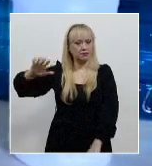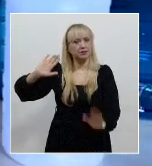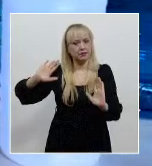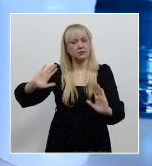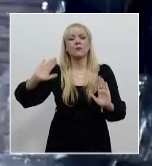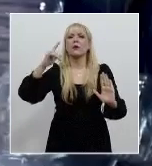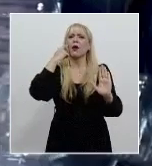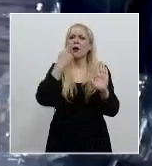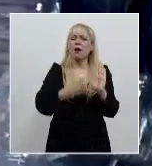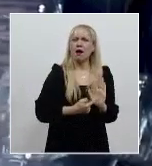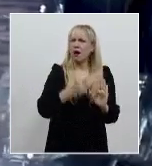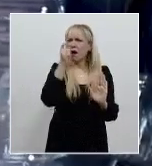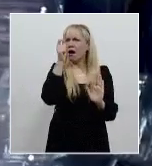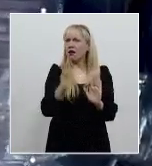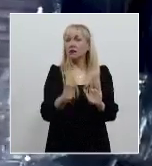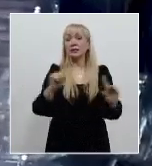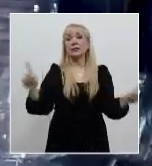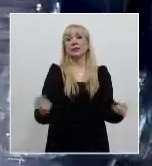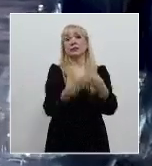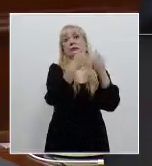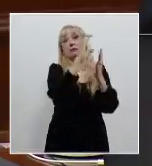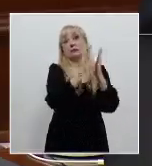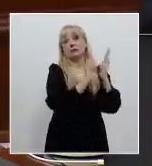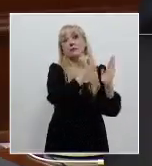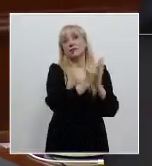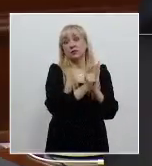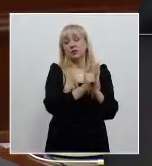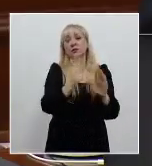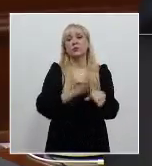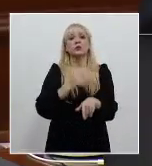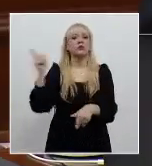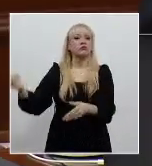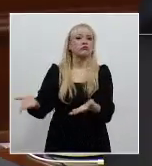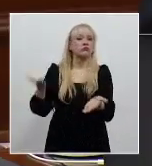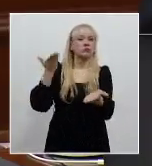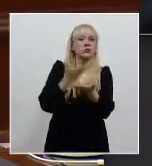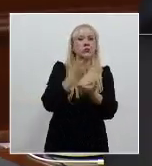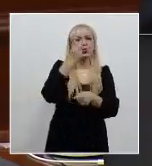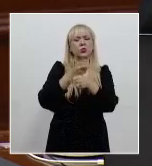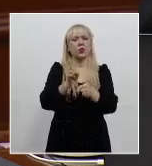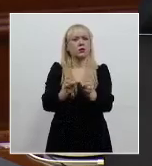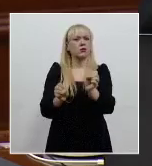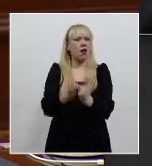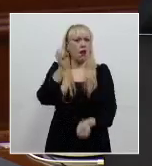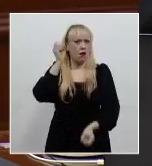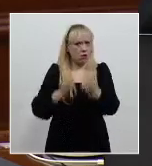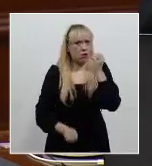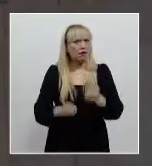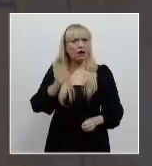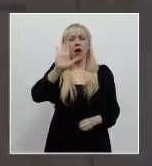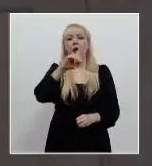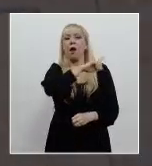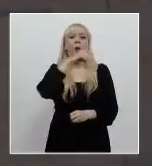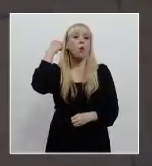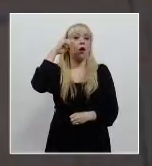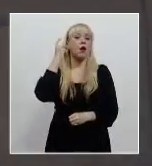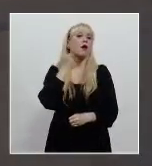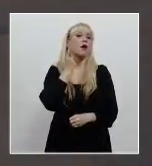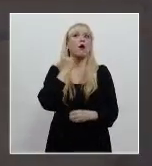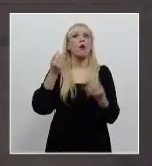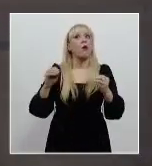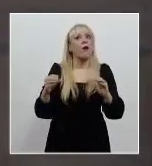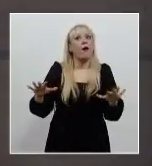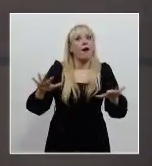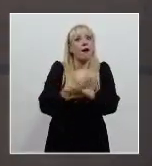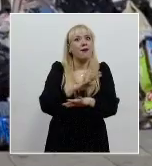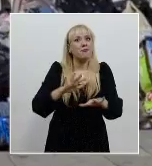resolver una declaratoria general de inconstitucionalidad solicitada por la segunda sala de la Corte. El Congreso oaxaqueño no había